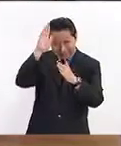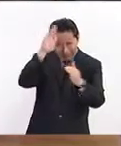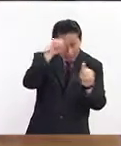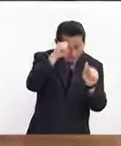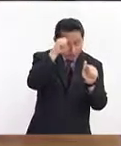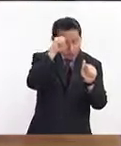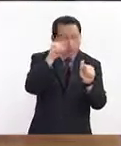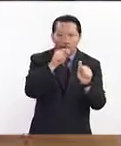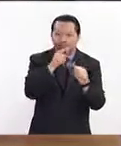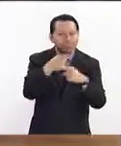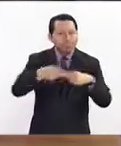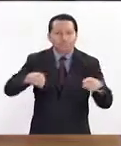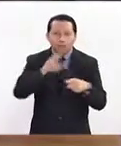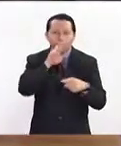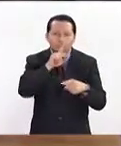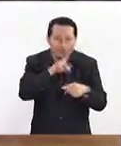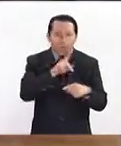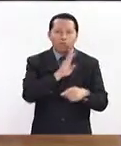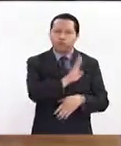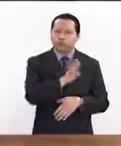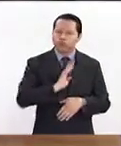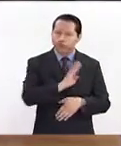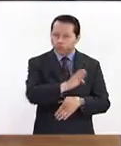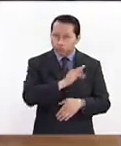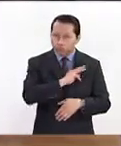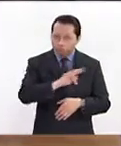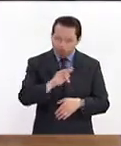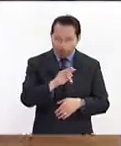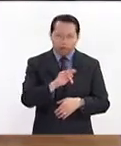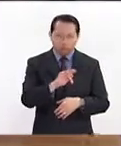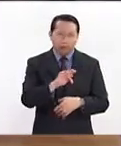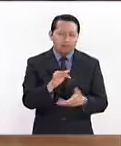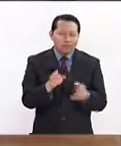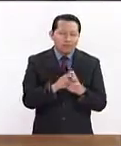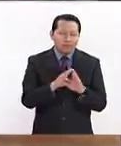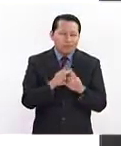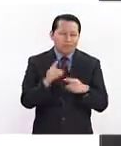Hacerlo entre dos. Bueno, por un lado,